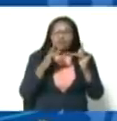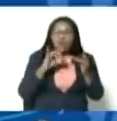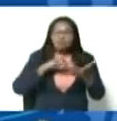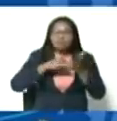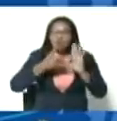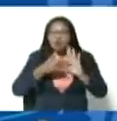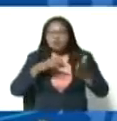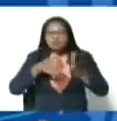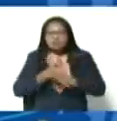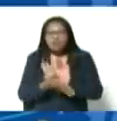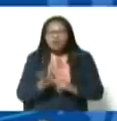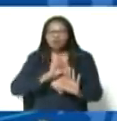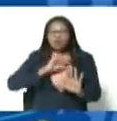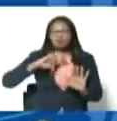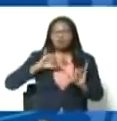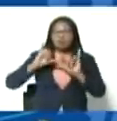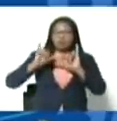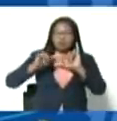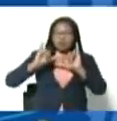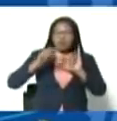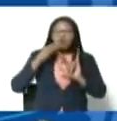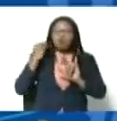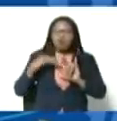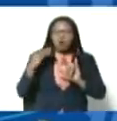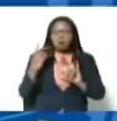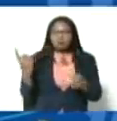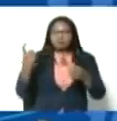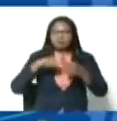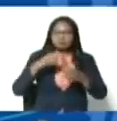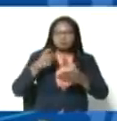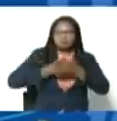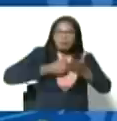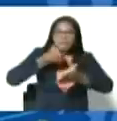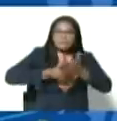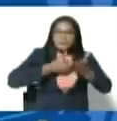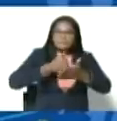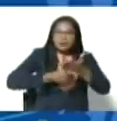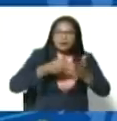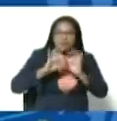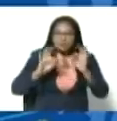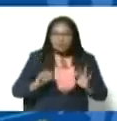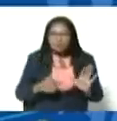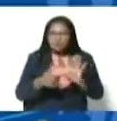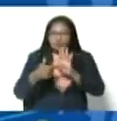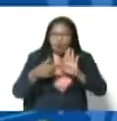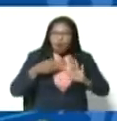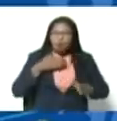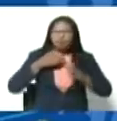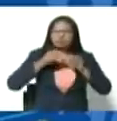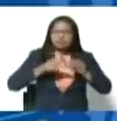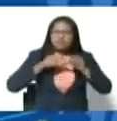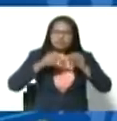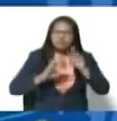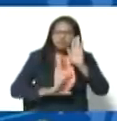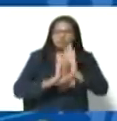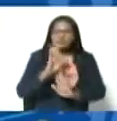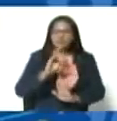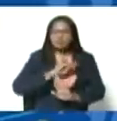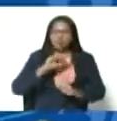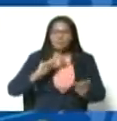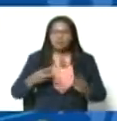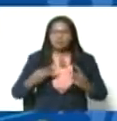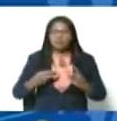es a través de nuestros ingenieros jóvenes que han estado dando la batalla para ir avanzando hacia la construcción de una Venezuela